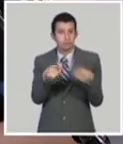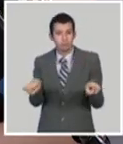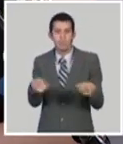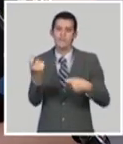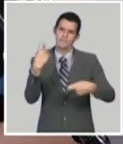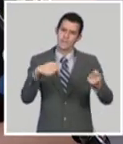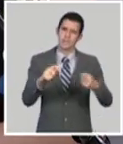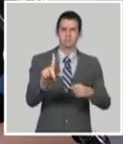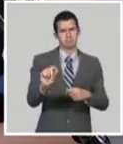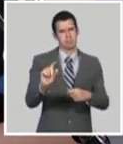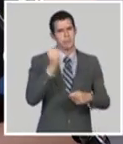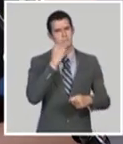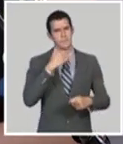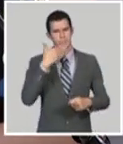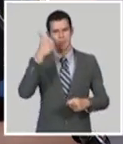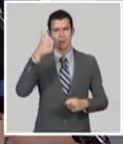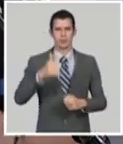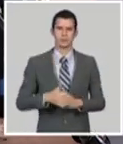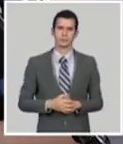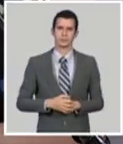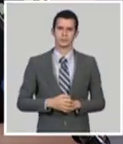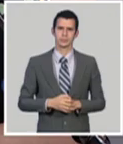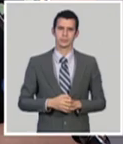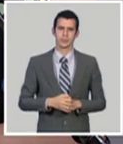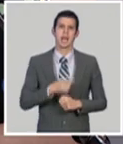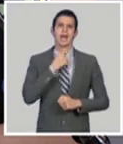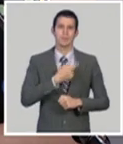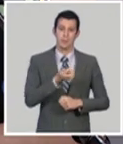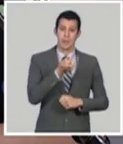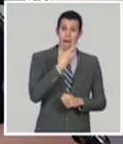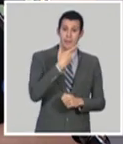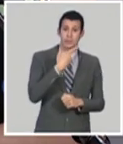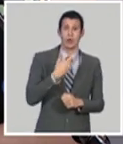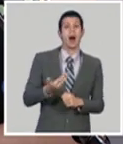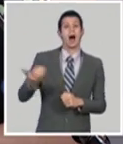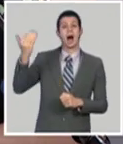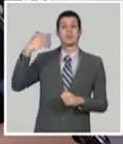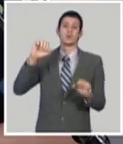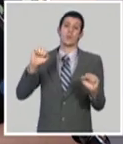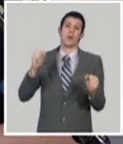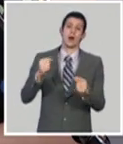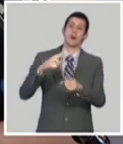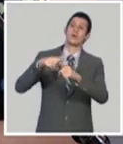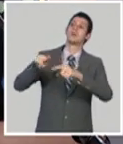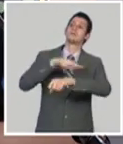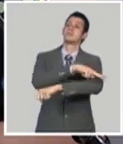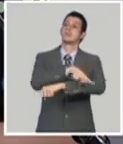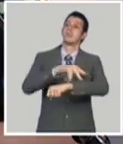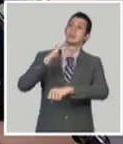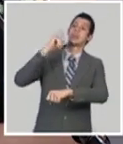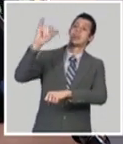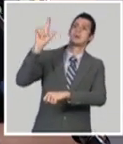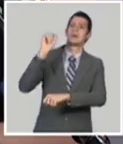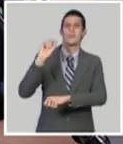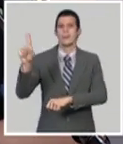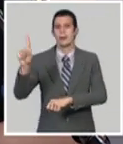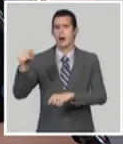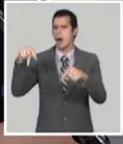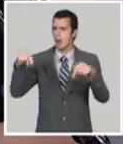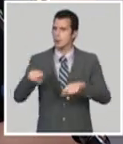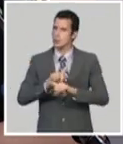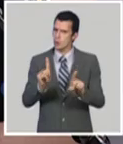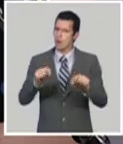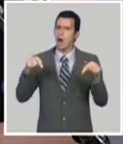sobre todo que expresamente se les rebajaron los precios bueno a partir de un análisis escuchando también los